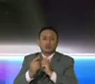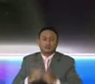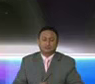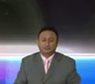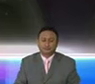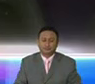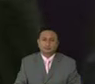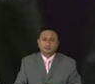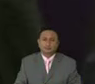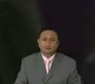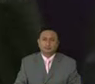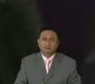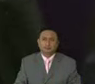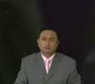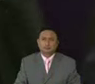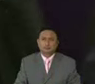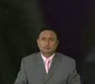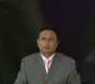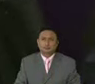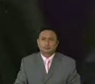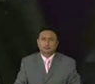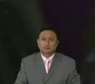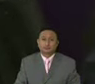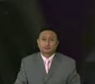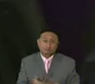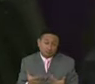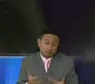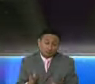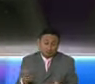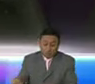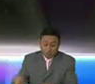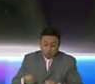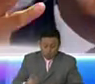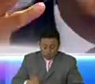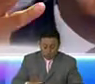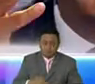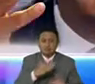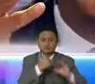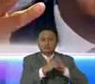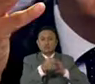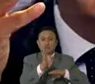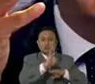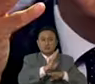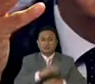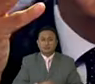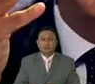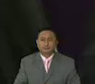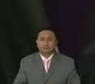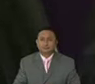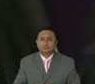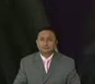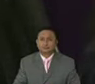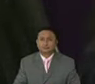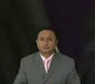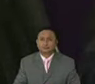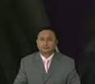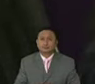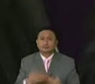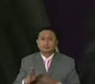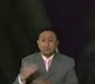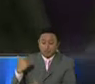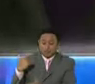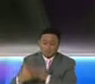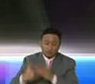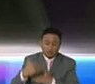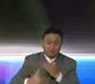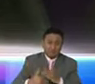la comunicación, que enviaremos pues nosotros a la Asamblea. Ley de frecuencias. Hay procesos que están en